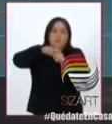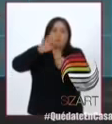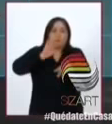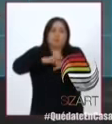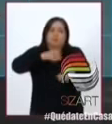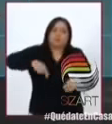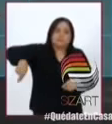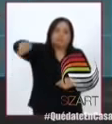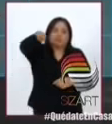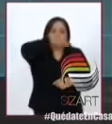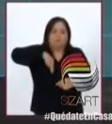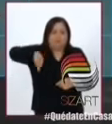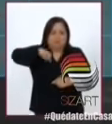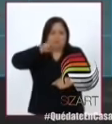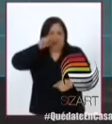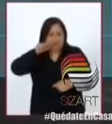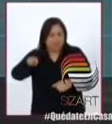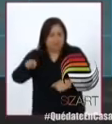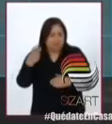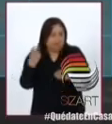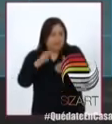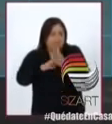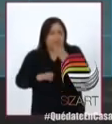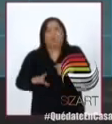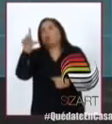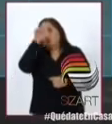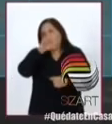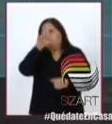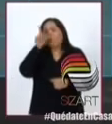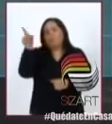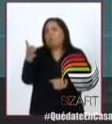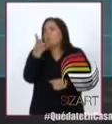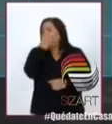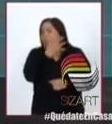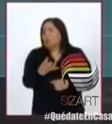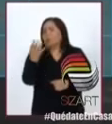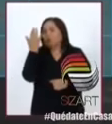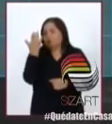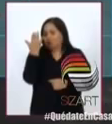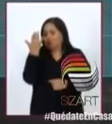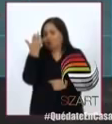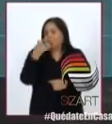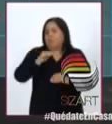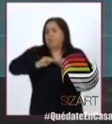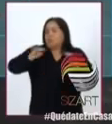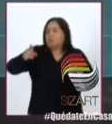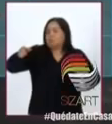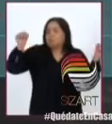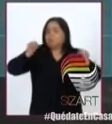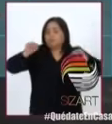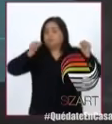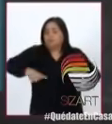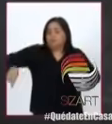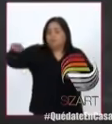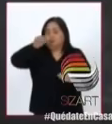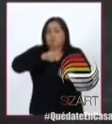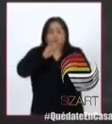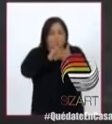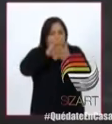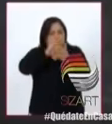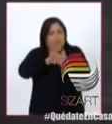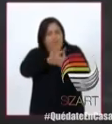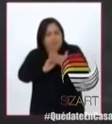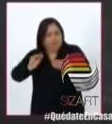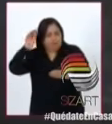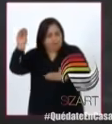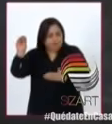completa que corrió. Así, el lunes Juan corrió 450 metros. Anotamos en la